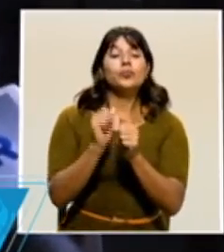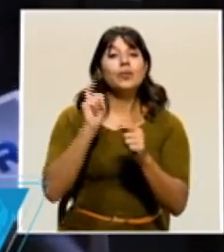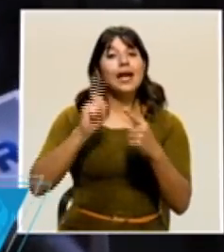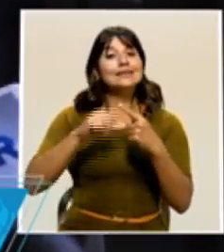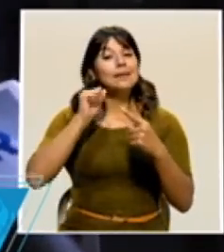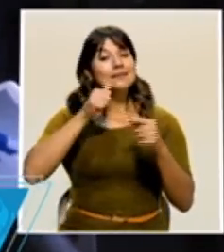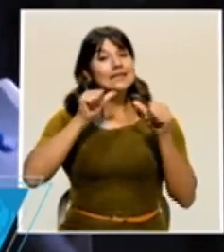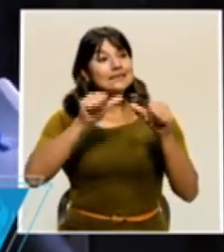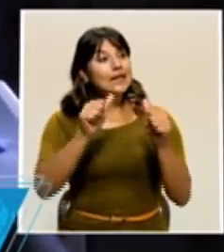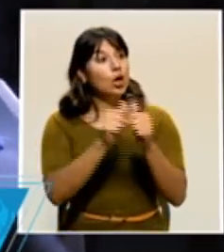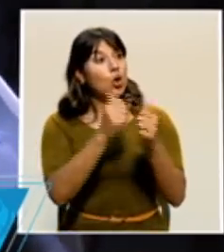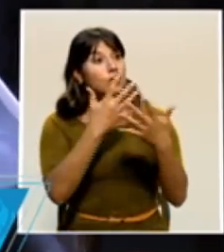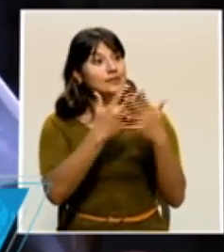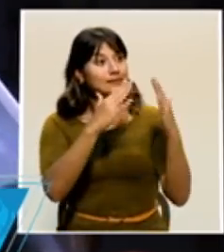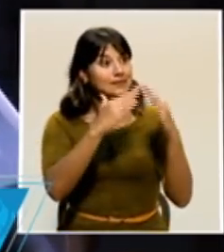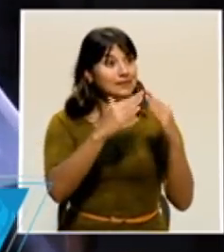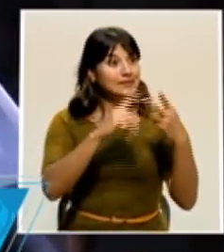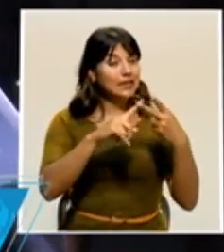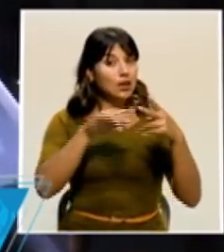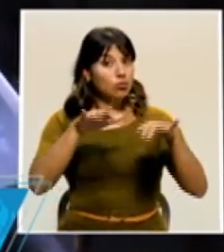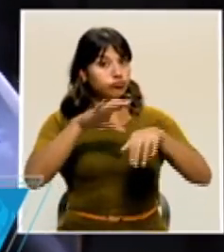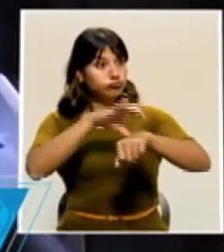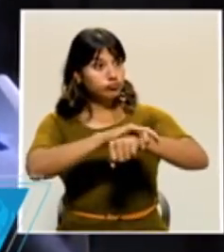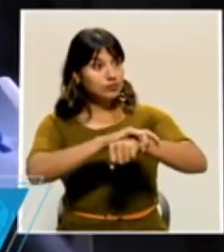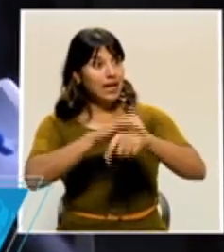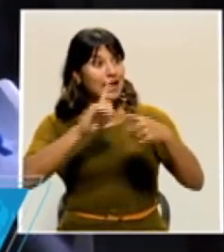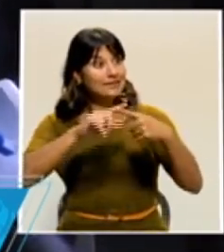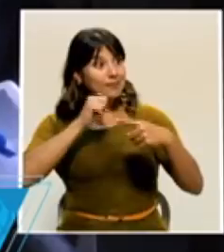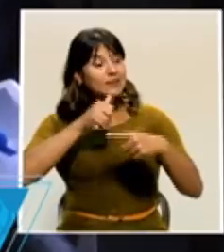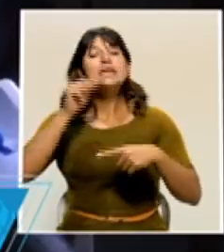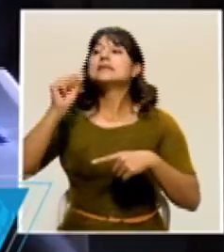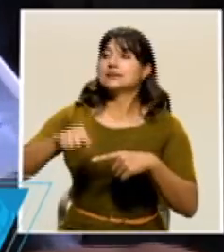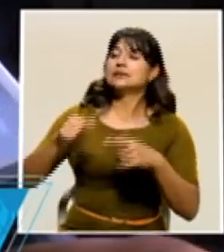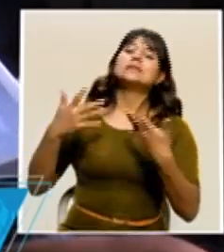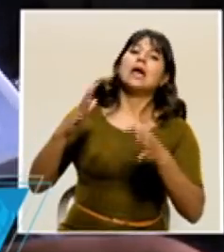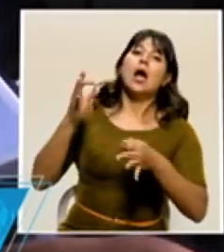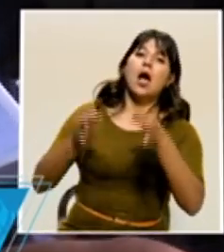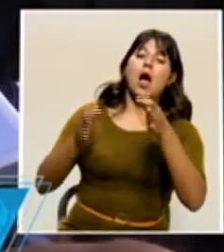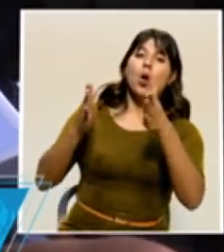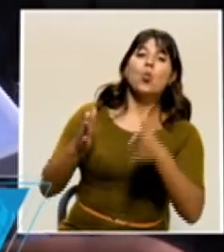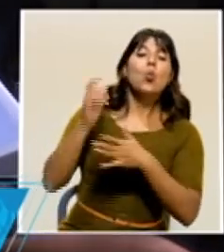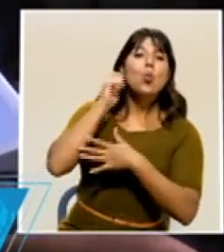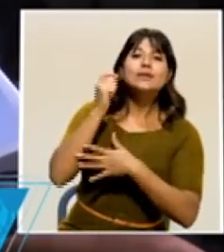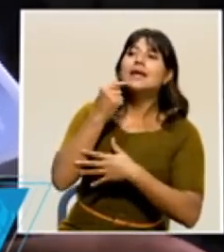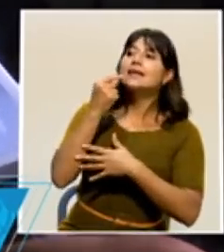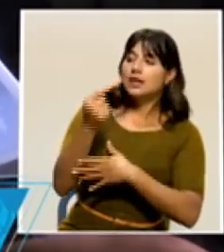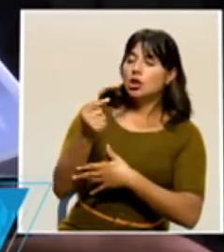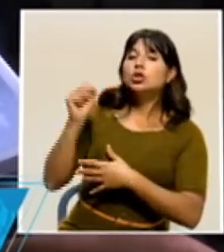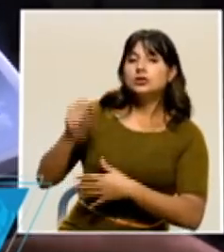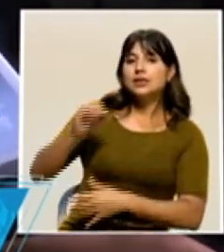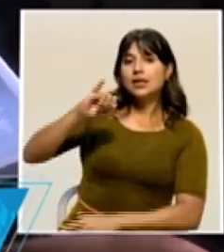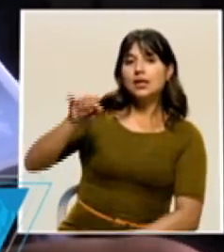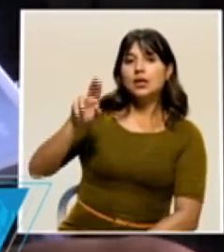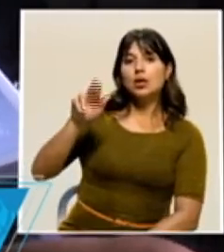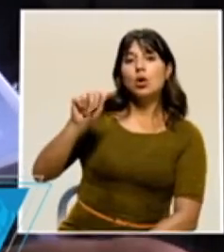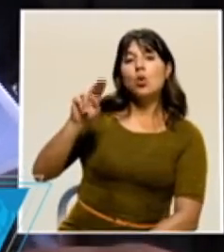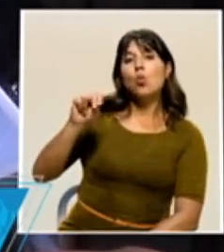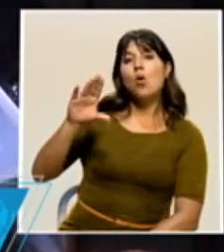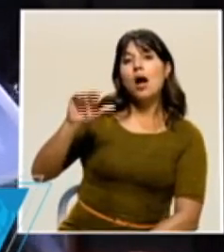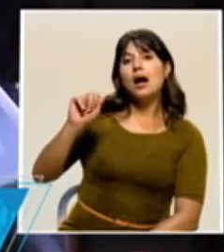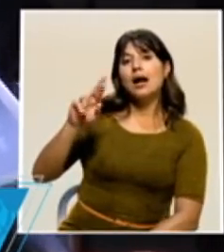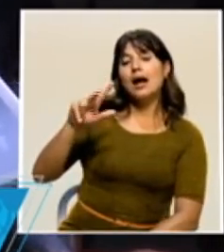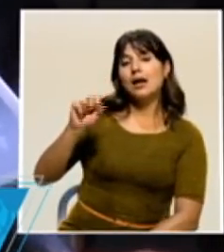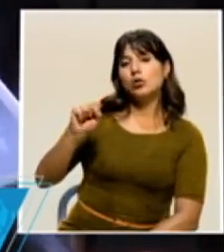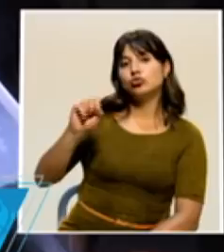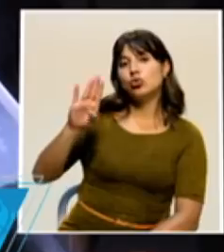de las medidas también que tenía, ¿es así? Correcto, ya la jueza dijo hoy en la resolución que justamente don Juan Carlos Bolaños tiene que quitarse el arresto domiciliario